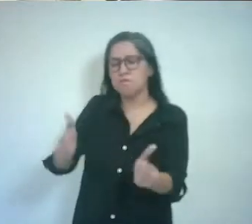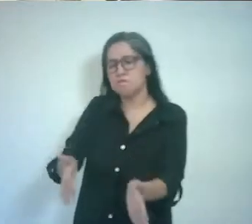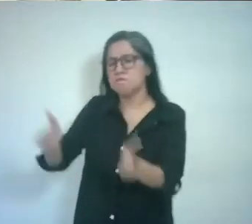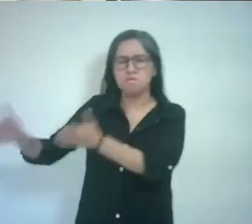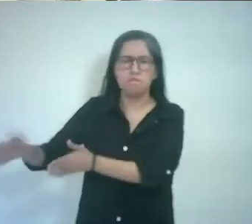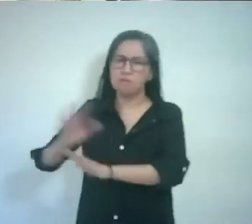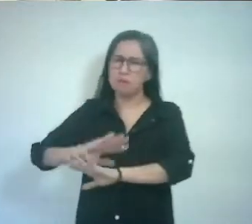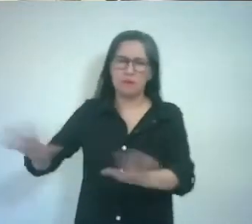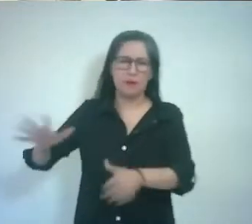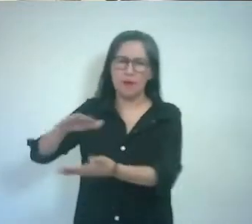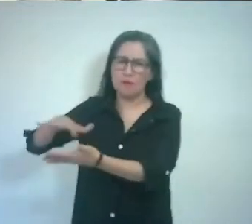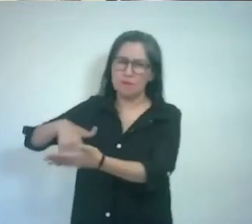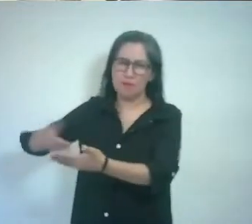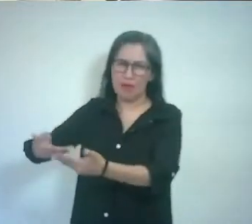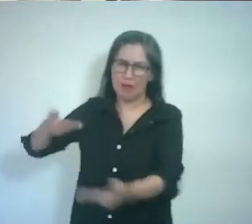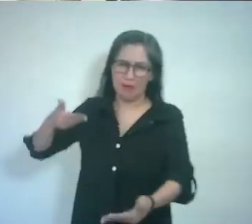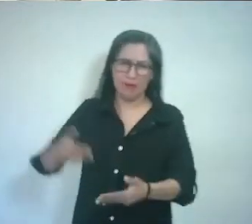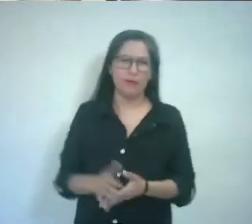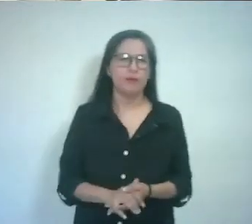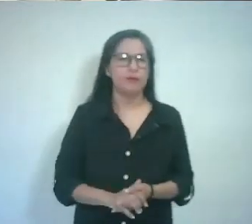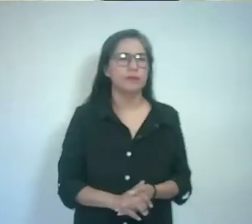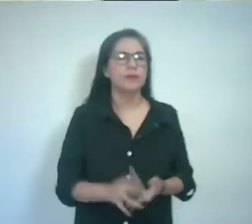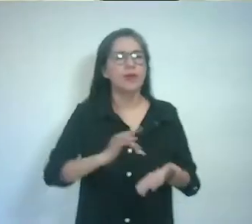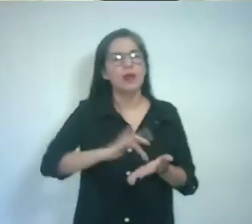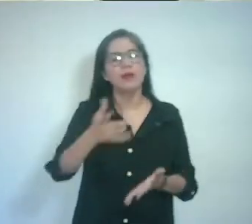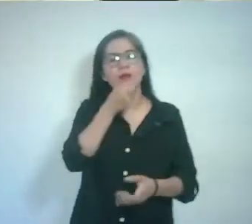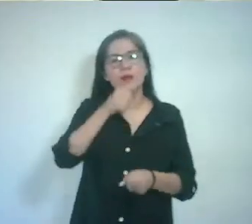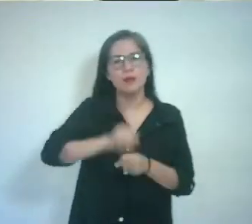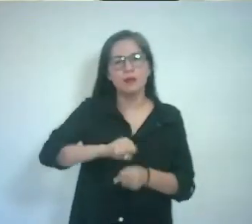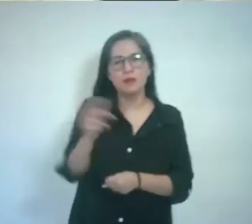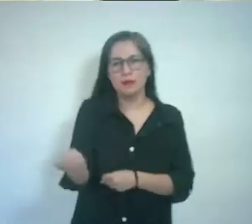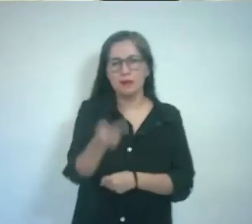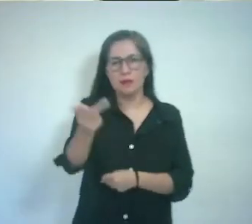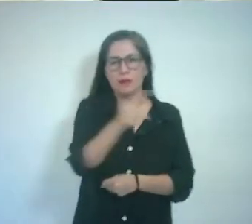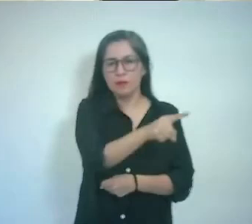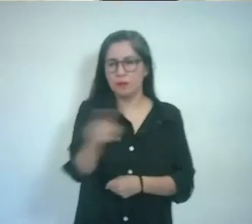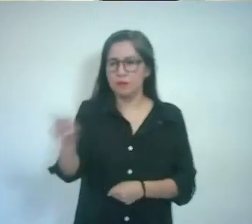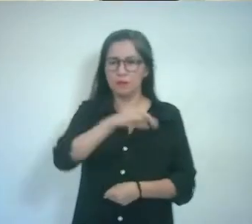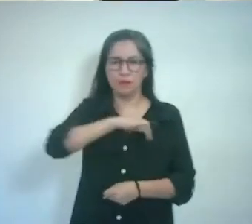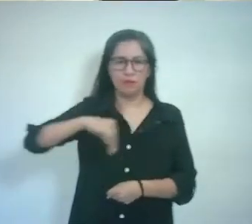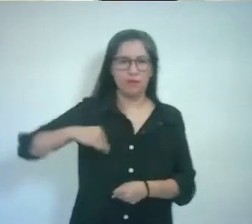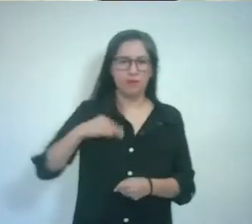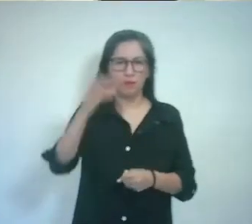su análisis. Gracias, secretario. Pregúntale a los integrantes de este Consejo General